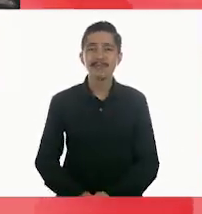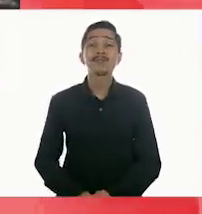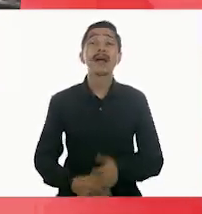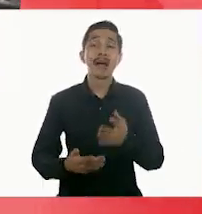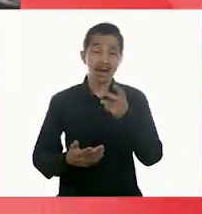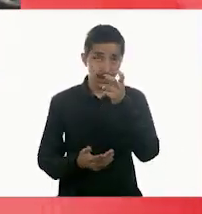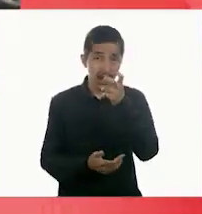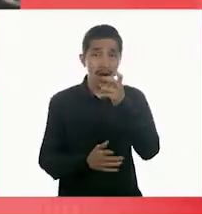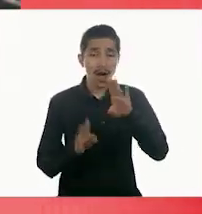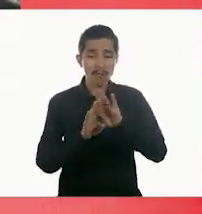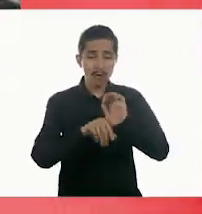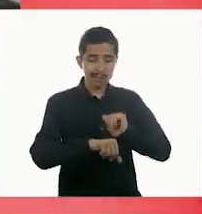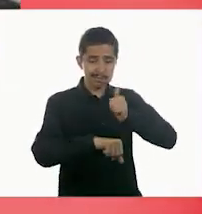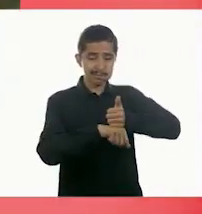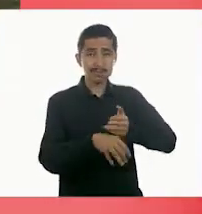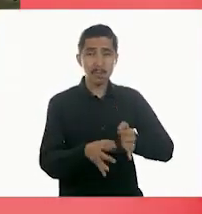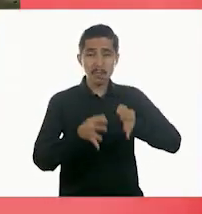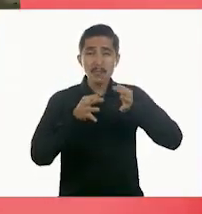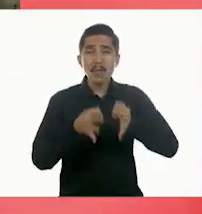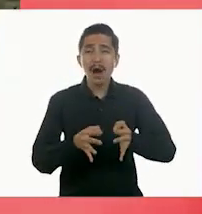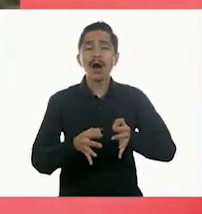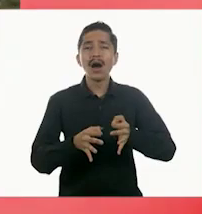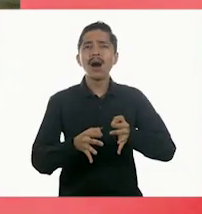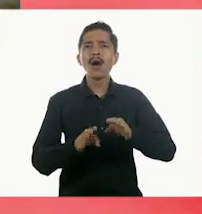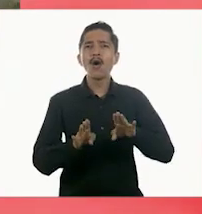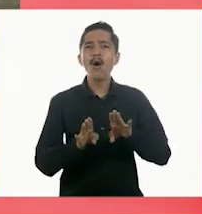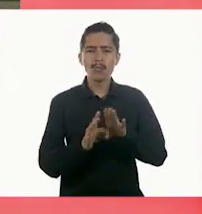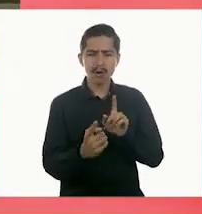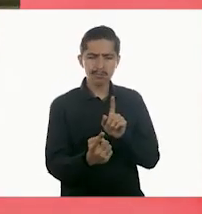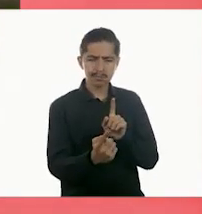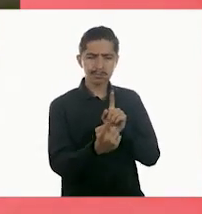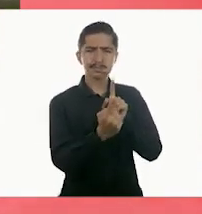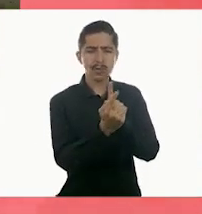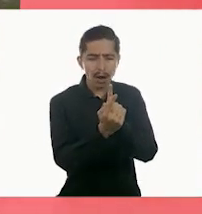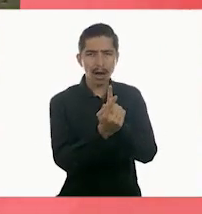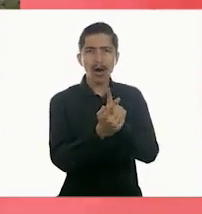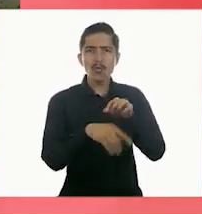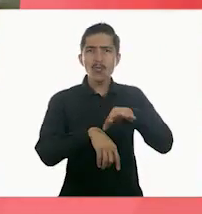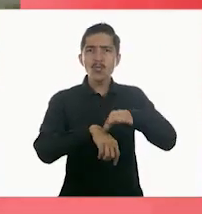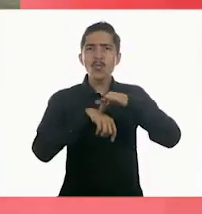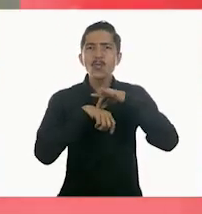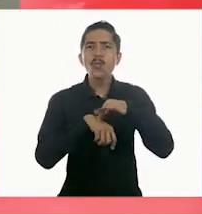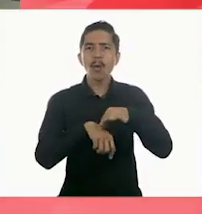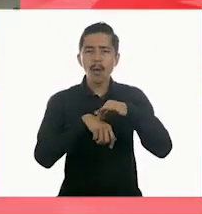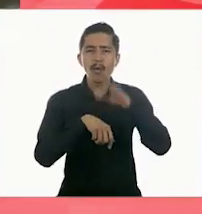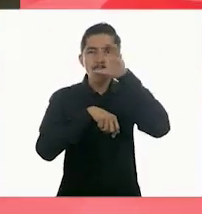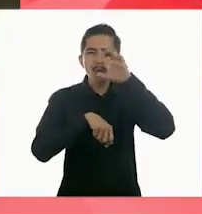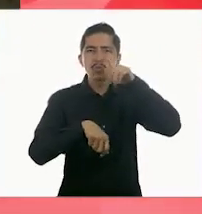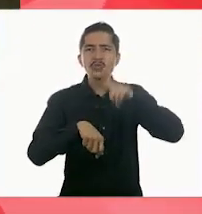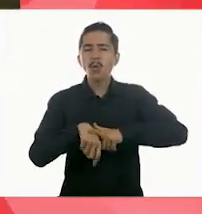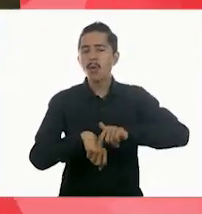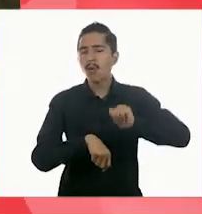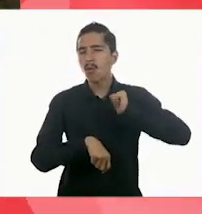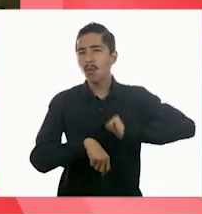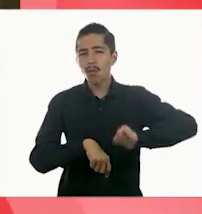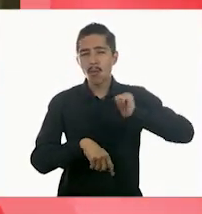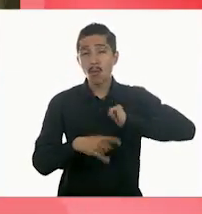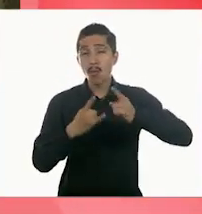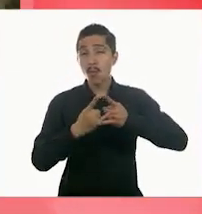El altar triunfal es el encuentro frente a frente con la grandeza de una cultura